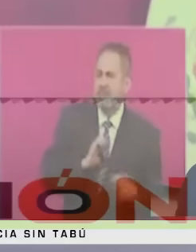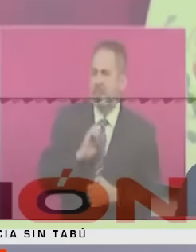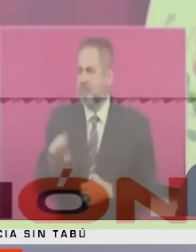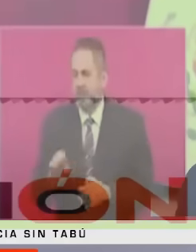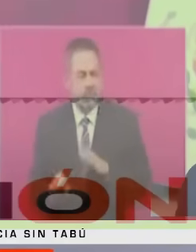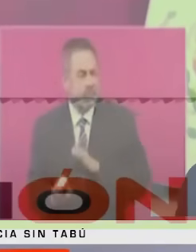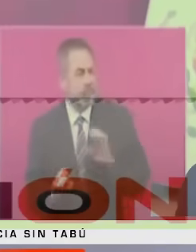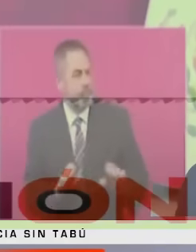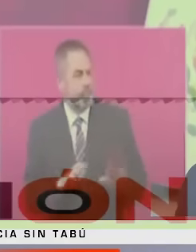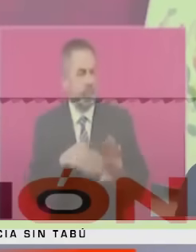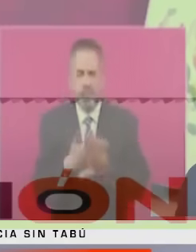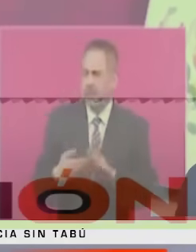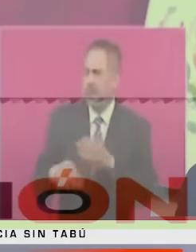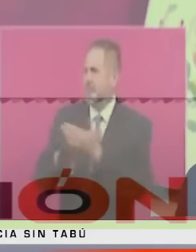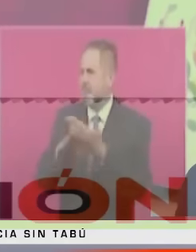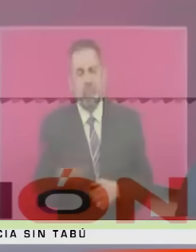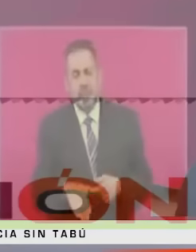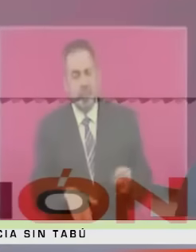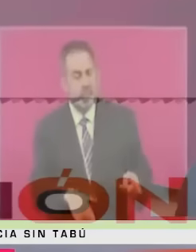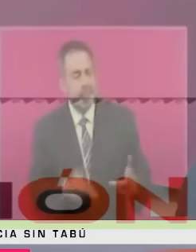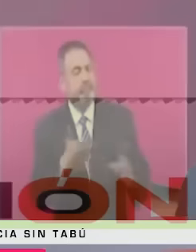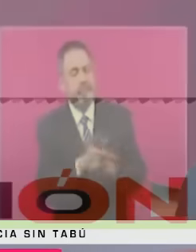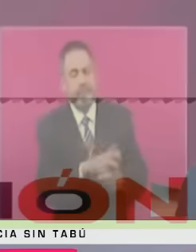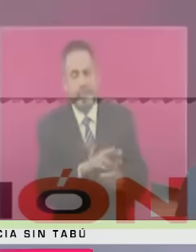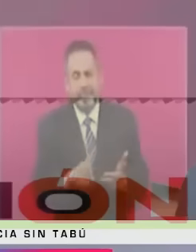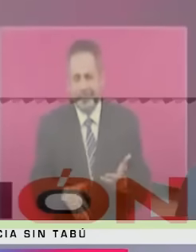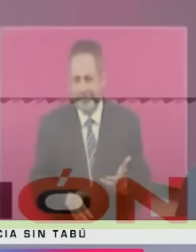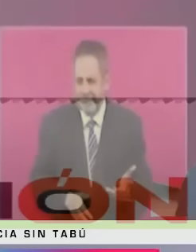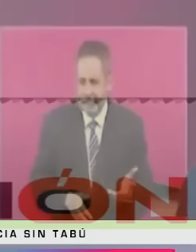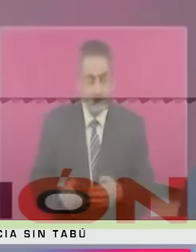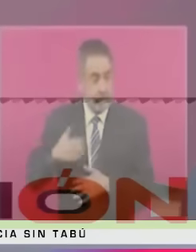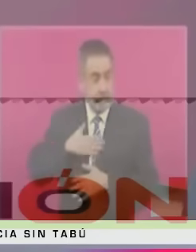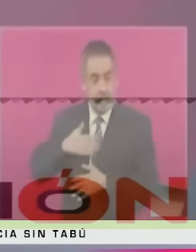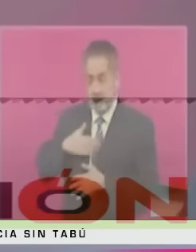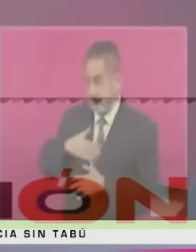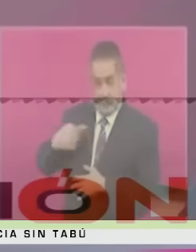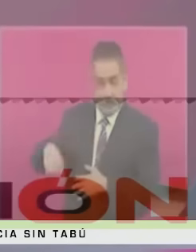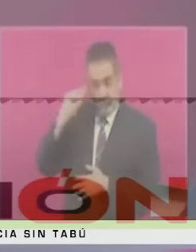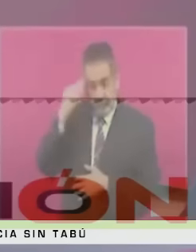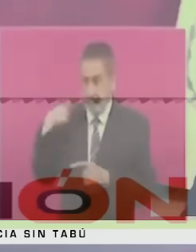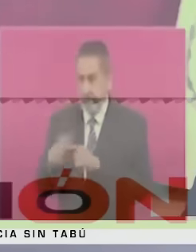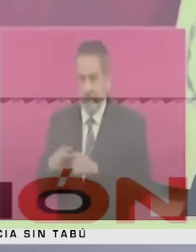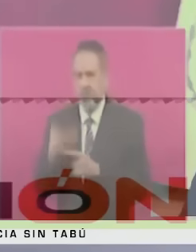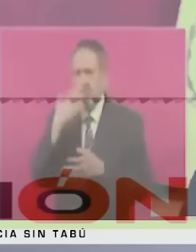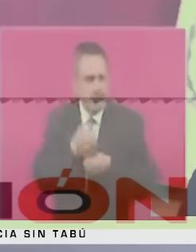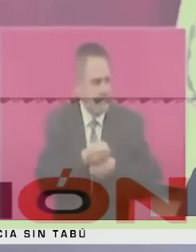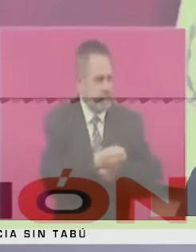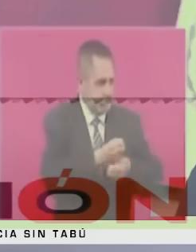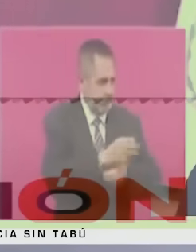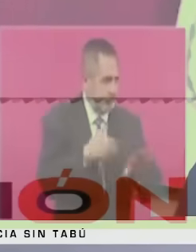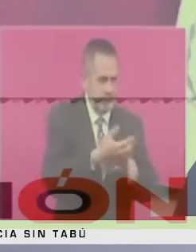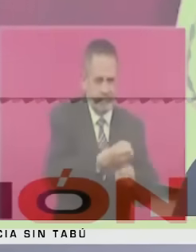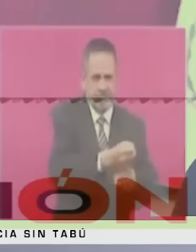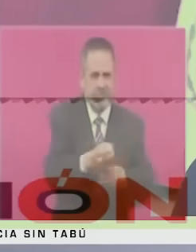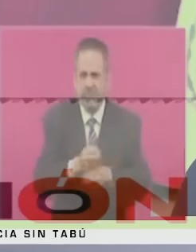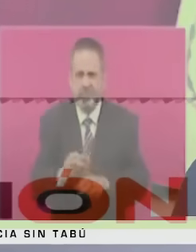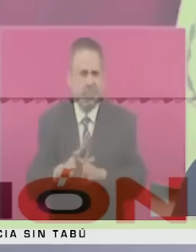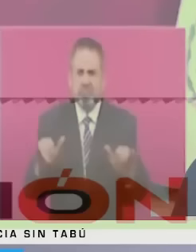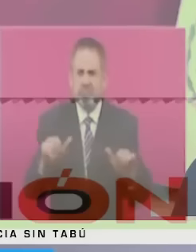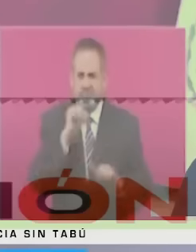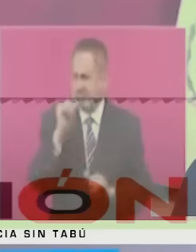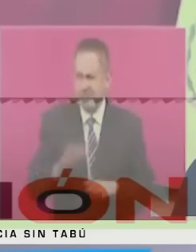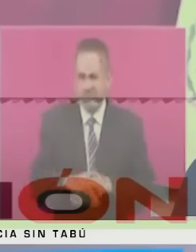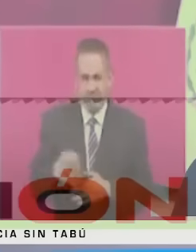El presidente la ha ubicado entre 25 y 30 millones de personas. No todos ellos votan, es importante.